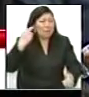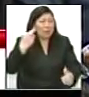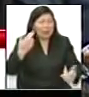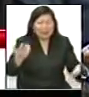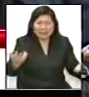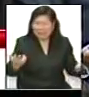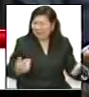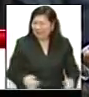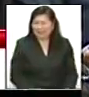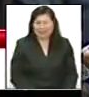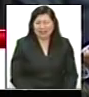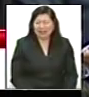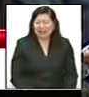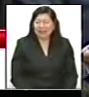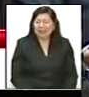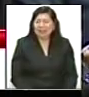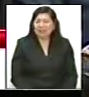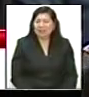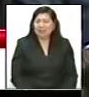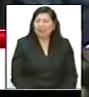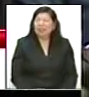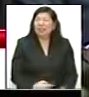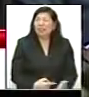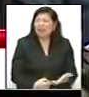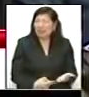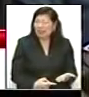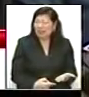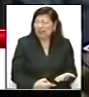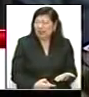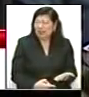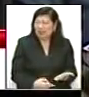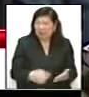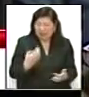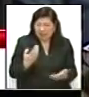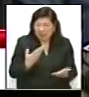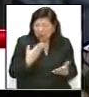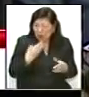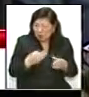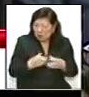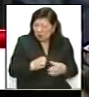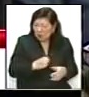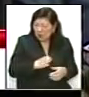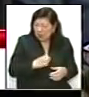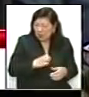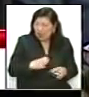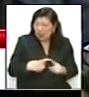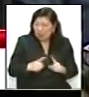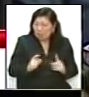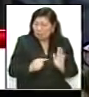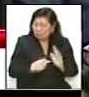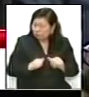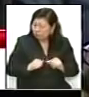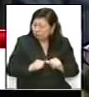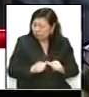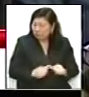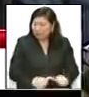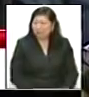políticos. Díganme entonces, ¿esta sanción si es política? La Comisión de Ética lo ha hecho para